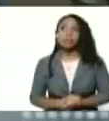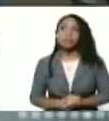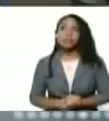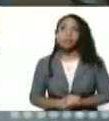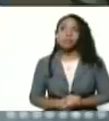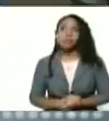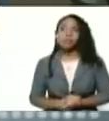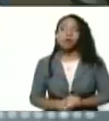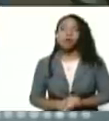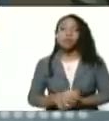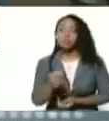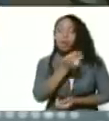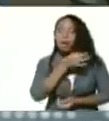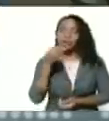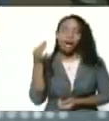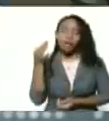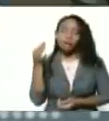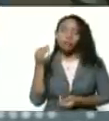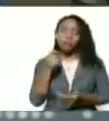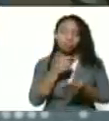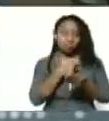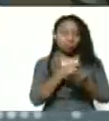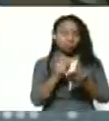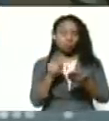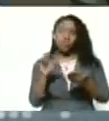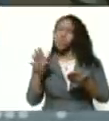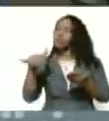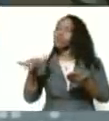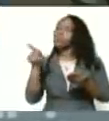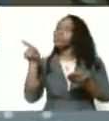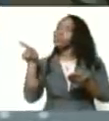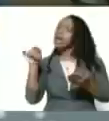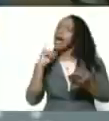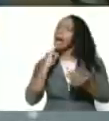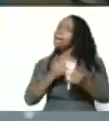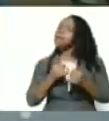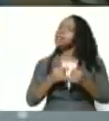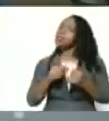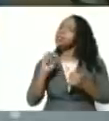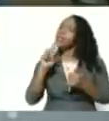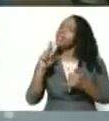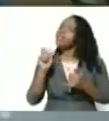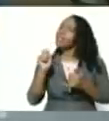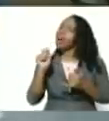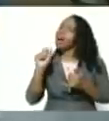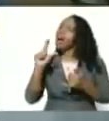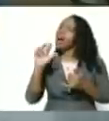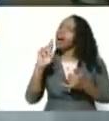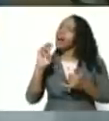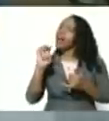Varela Mendoza. Correcto, Luis Alfredo. ¿De dónde eres tú? ¿De dónde es ese apellido Varela?